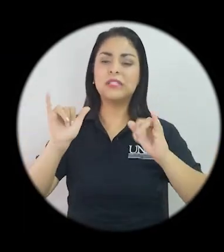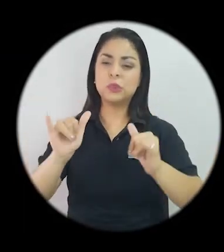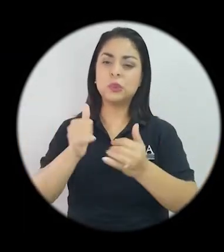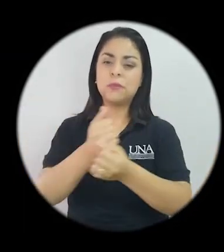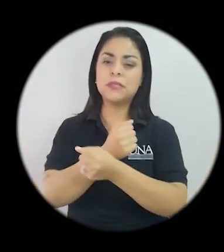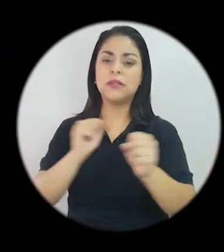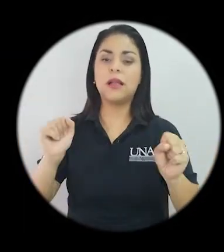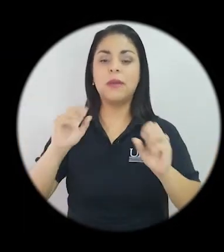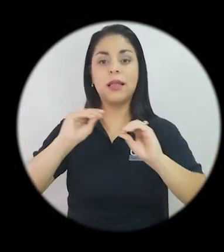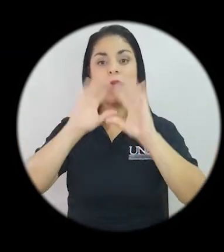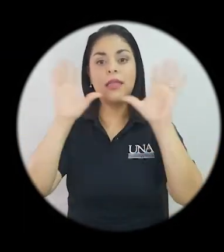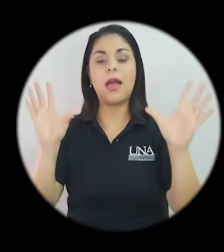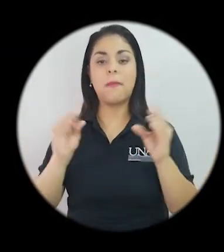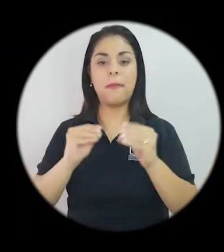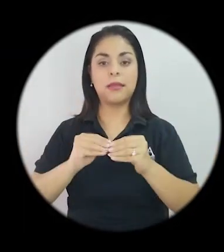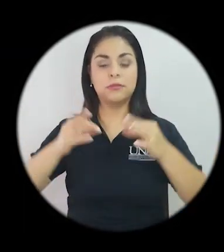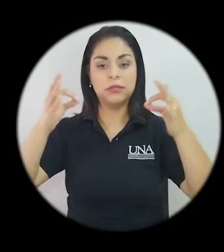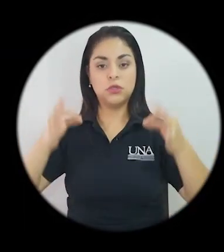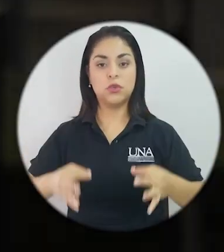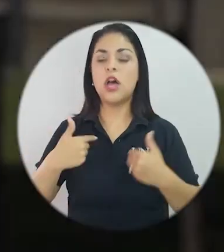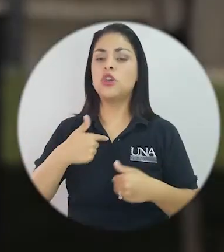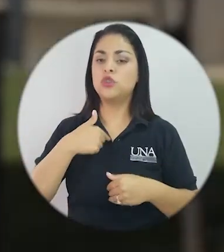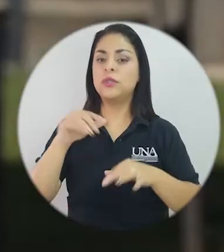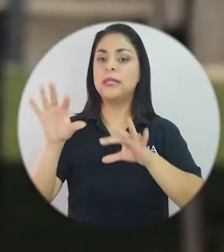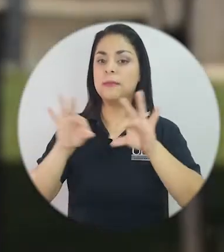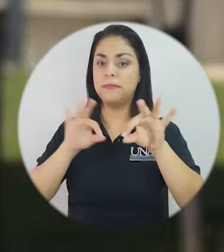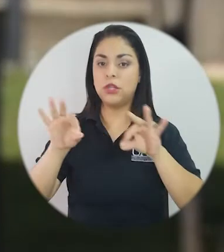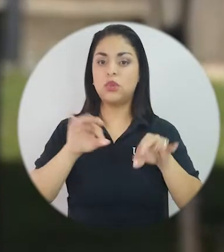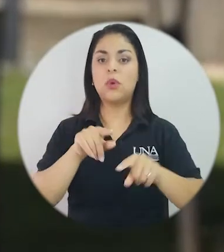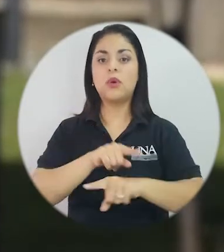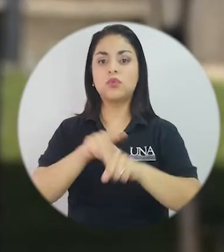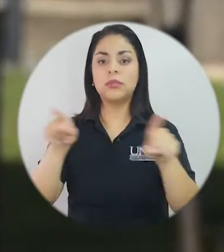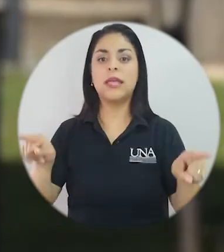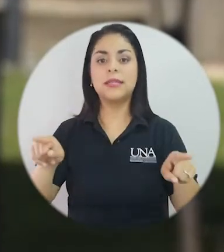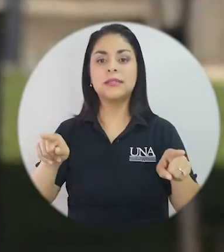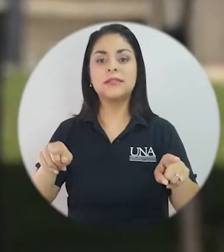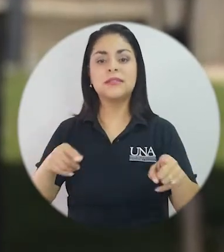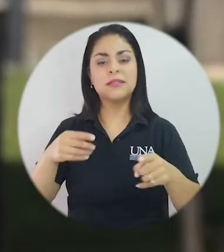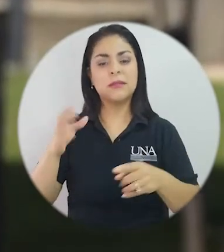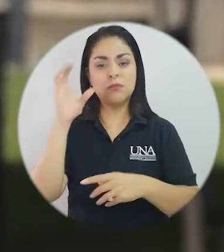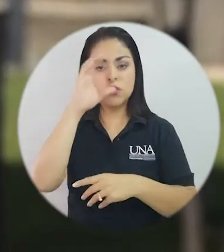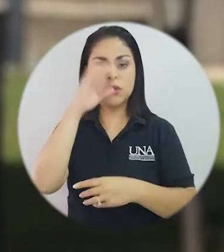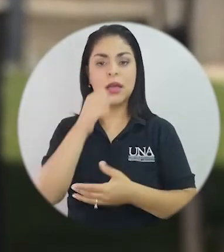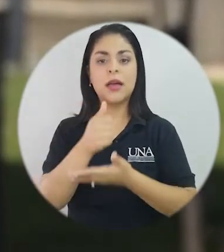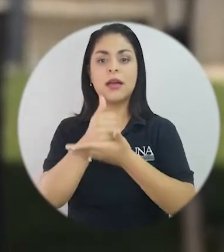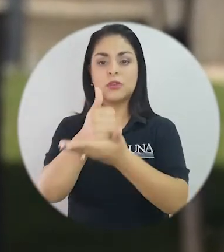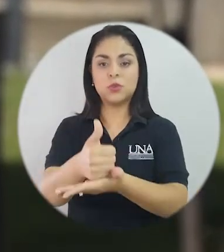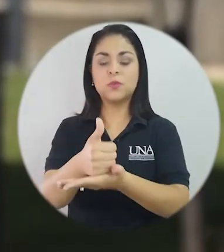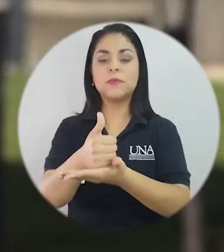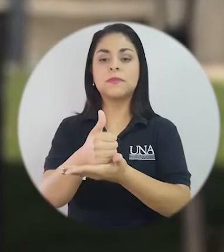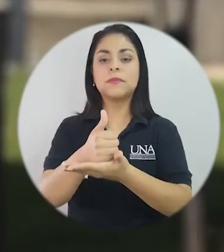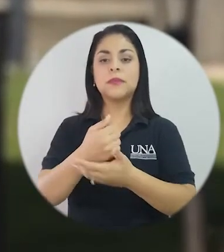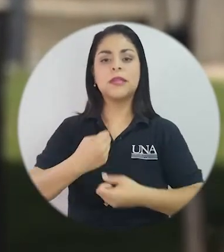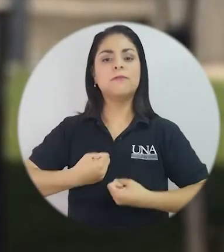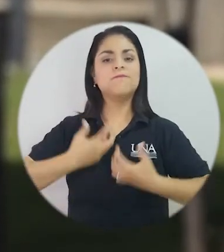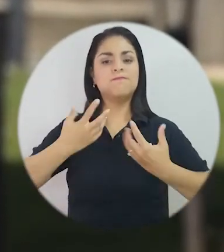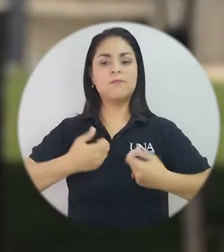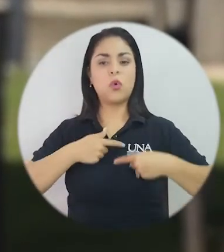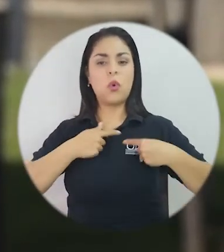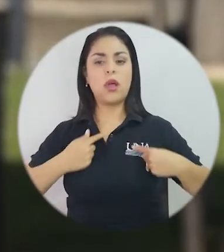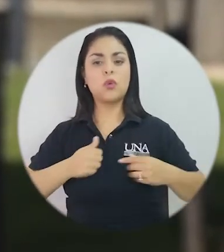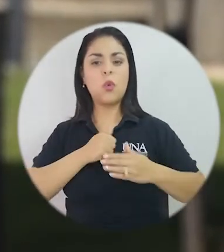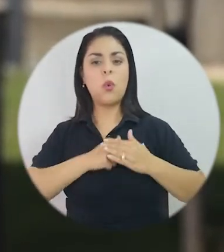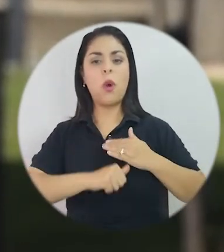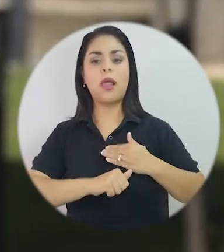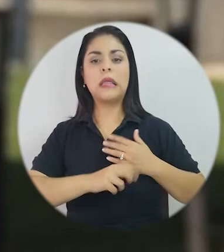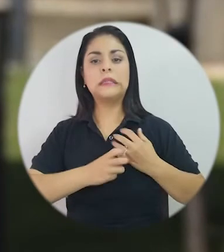nos salva y tenemos claridad para tomar decisiones. Yo los invito a tomar esa ayuda y a sacar todo lo que sus